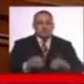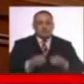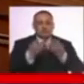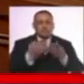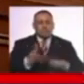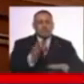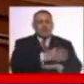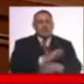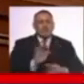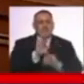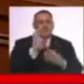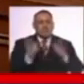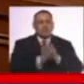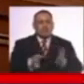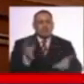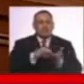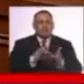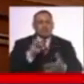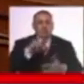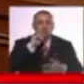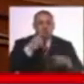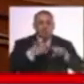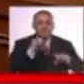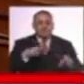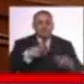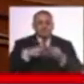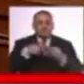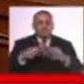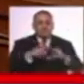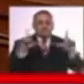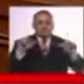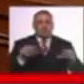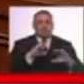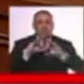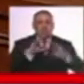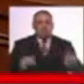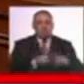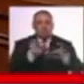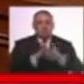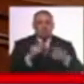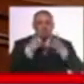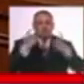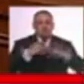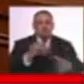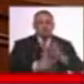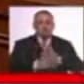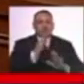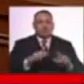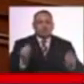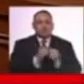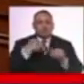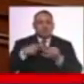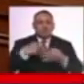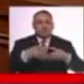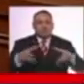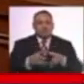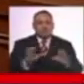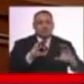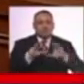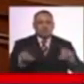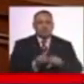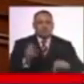que la pasaron seguramente nuevamente en Willax, yo no sé en qué medios de comunicación que ellos consuman, ha sido completamente desmentida por todas las fuentes de comunicación